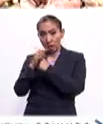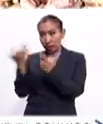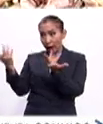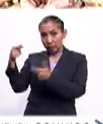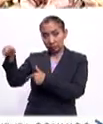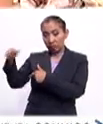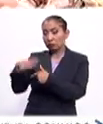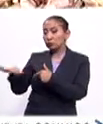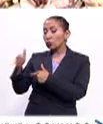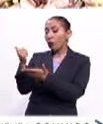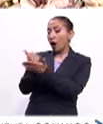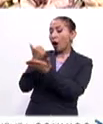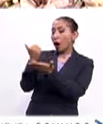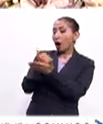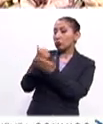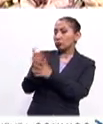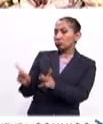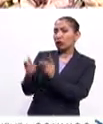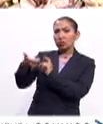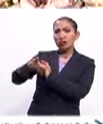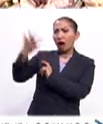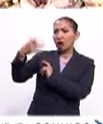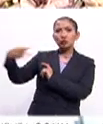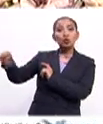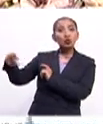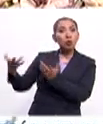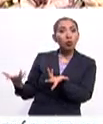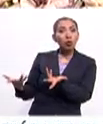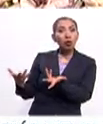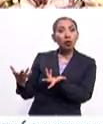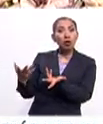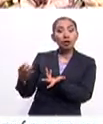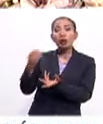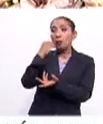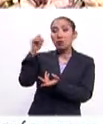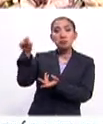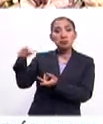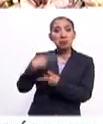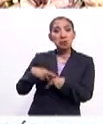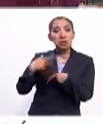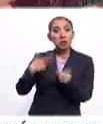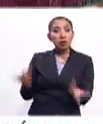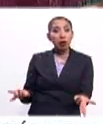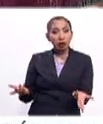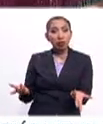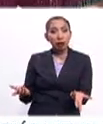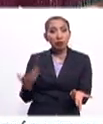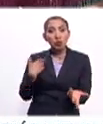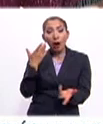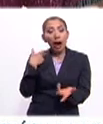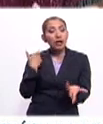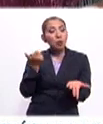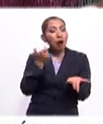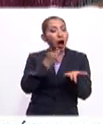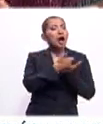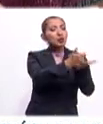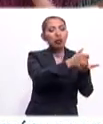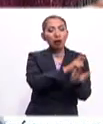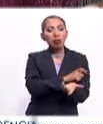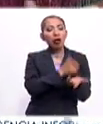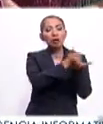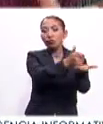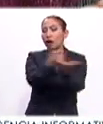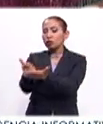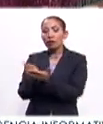Así Los japoneses su arroz lo venden muy caro y lo consume el mismo pueblo, ¿no? Claro, que no haya intermediarios, que